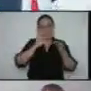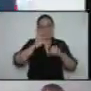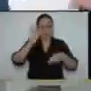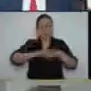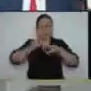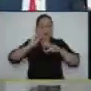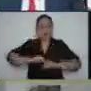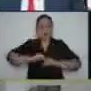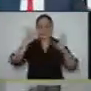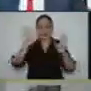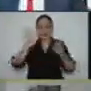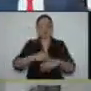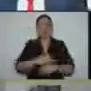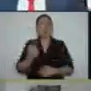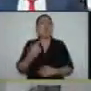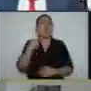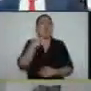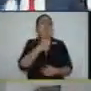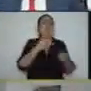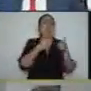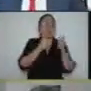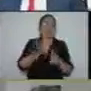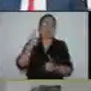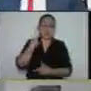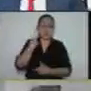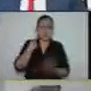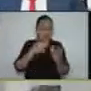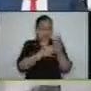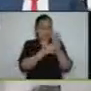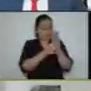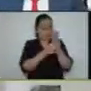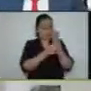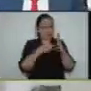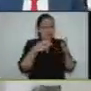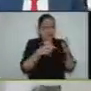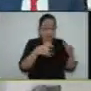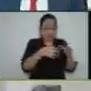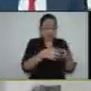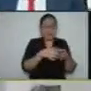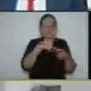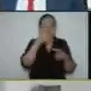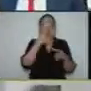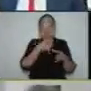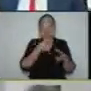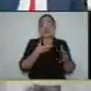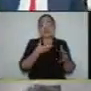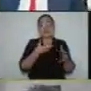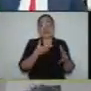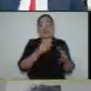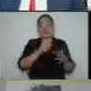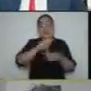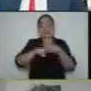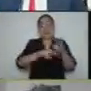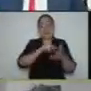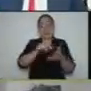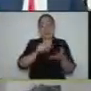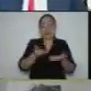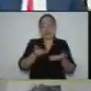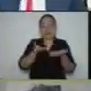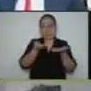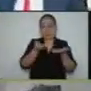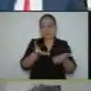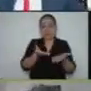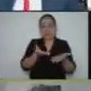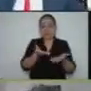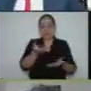que el partido político nos dice que va a entregar la mitad de